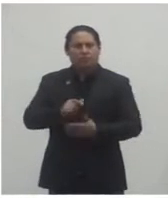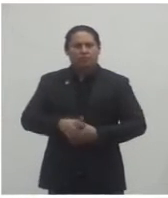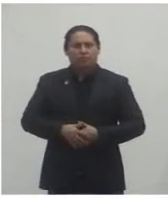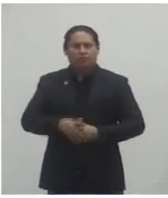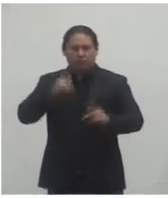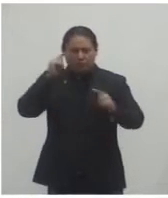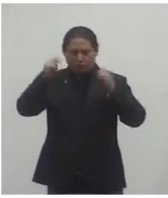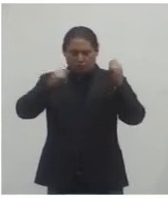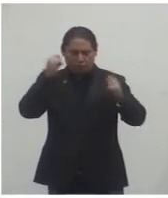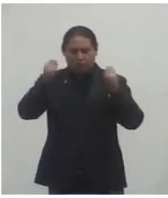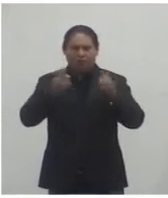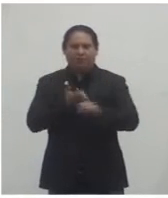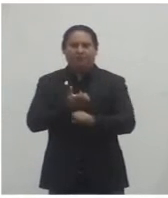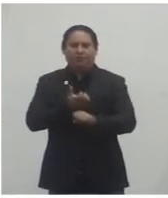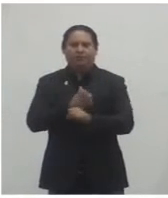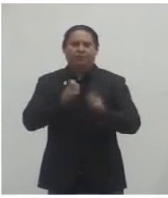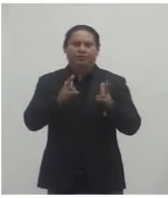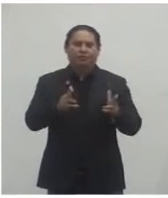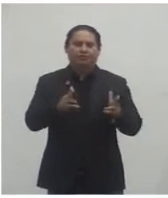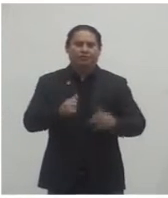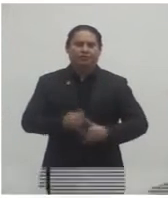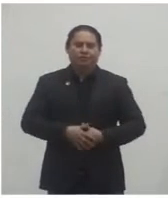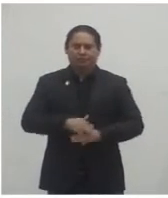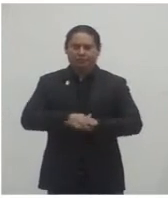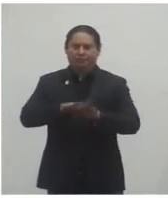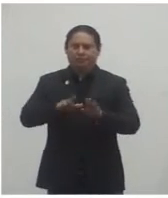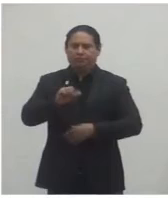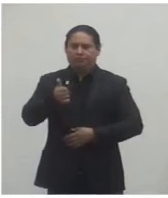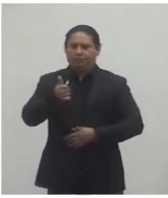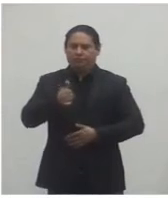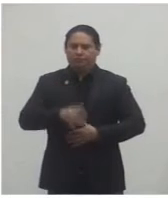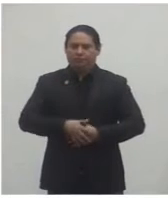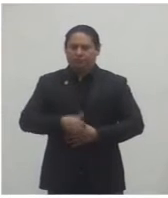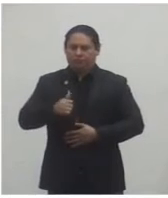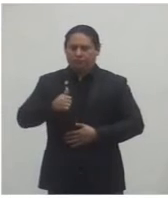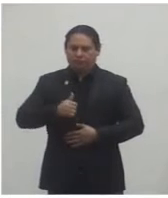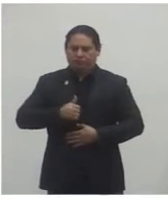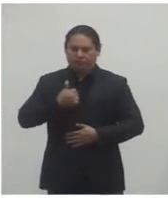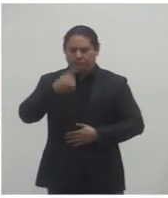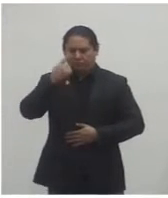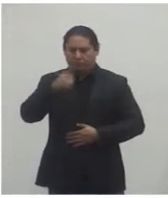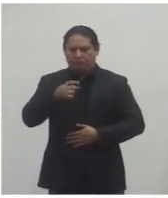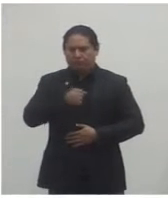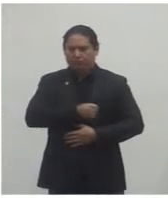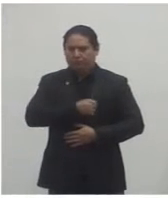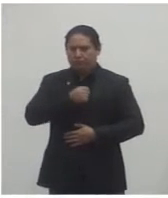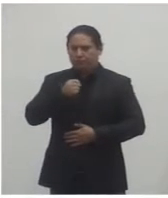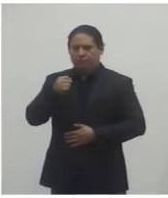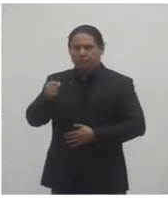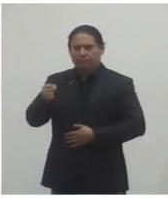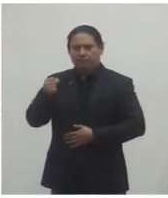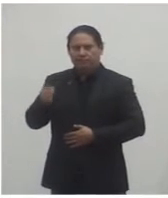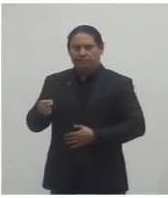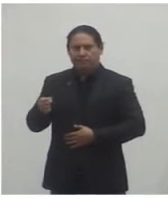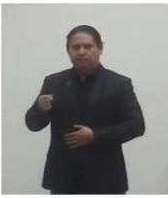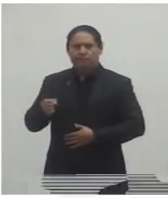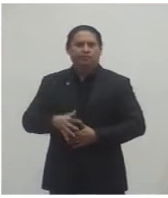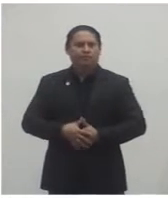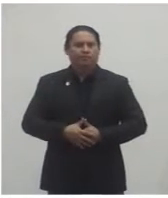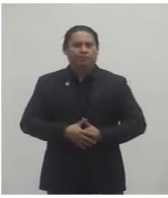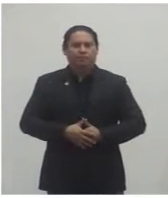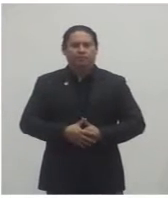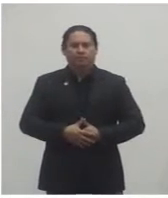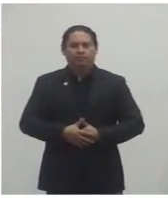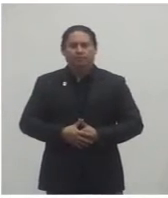de turismo para el Estado de Chiapas. Sin otro particular, aprovecho la ocasión para enviarles un